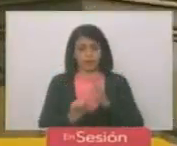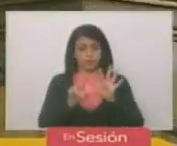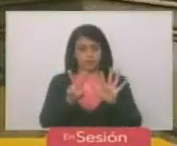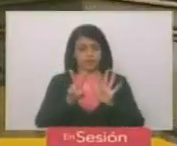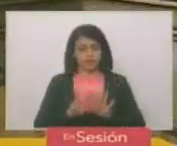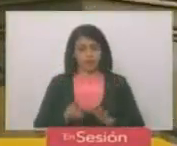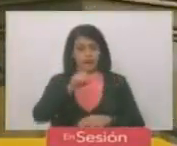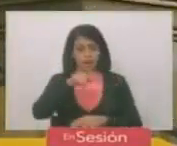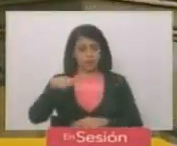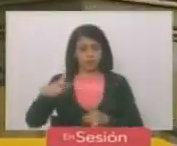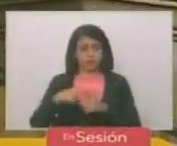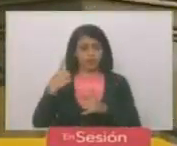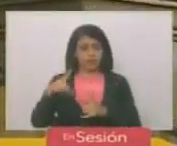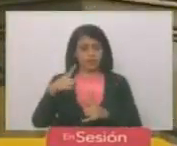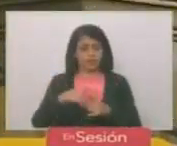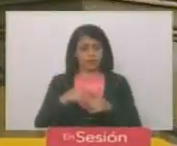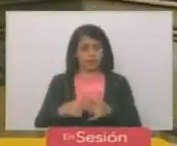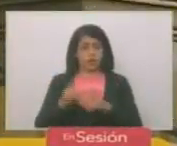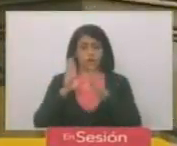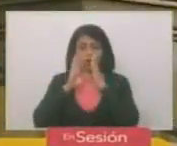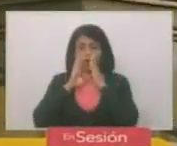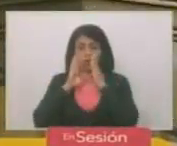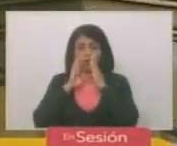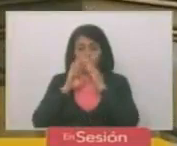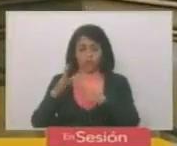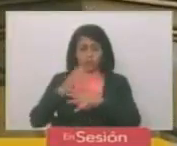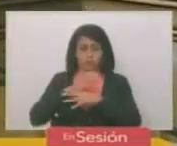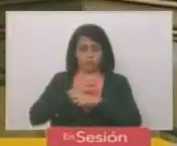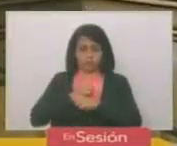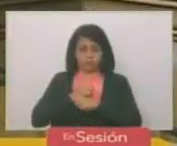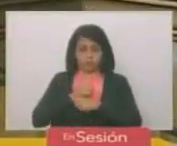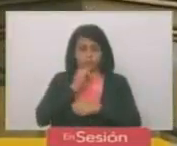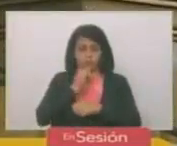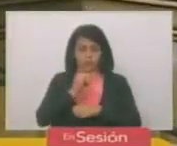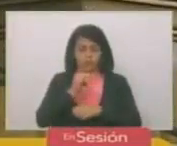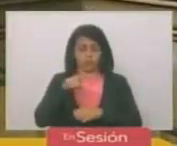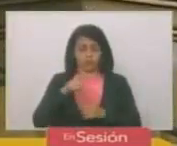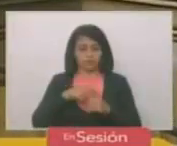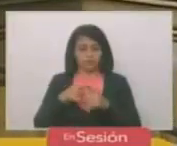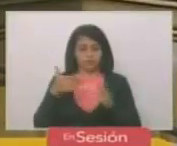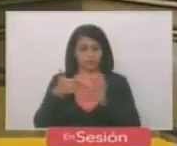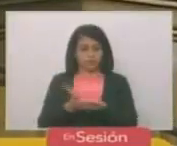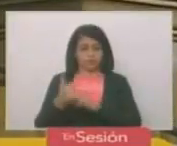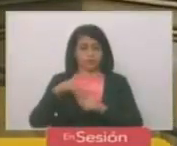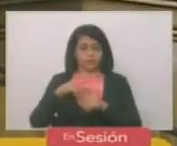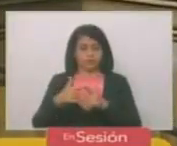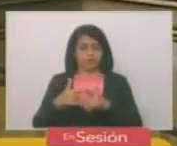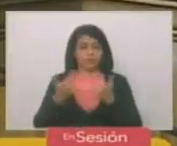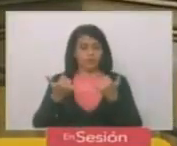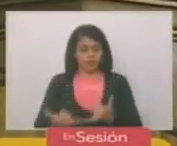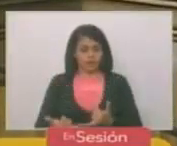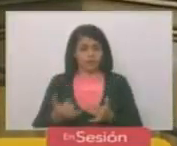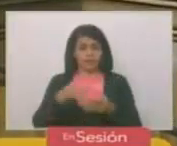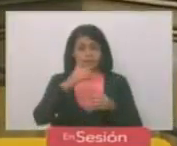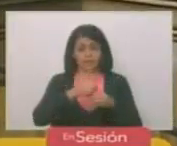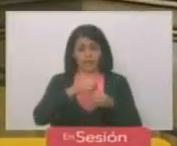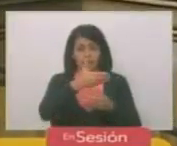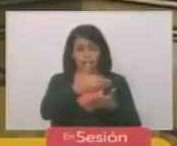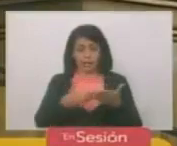7. Las personas tienen derecho a la confidencialidad de la información que sobre ellas se encuentre en el registro